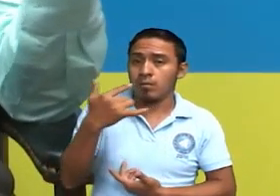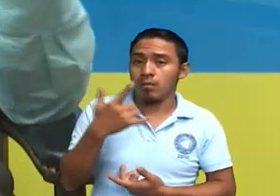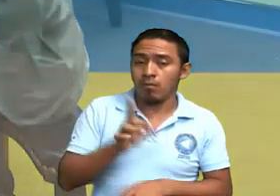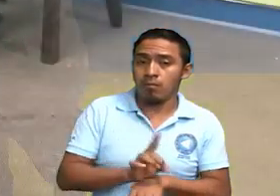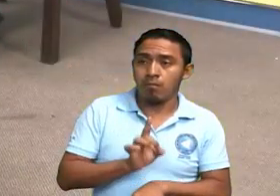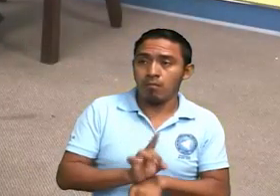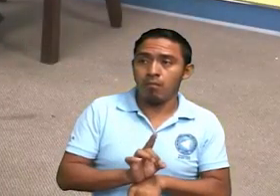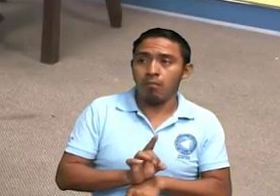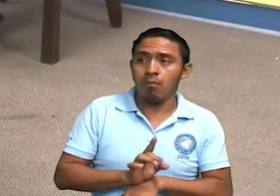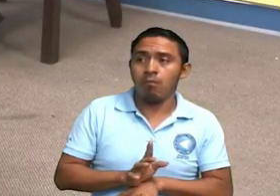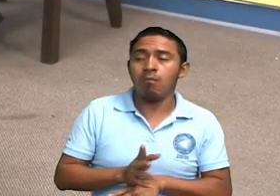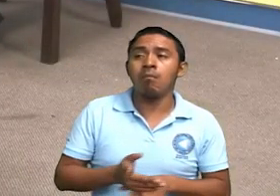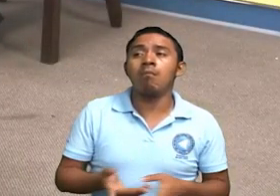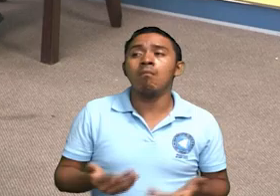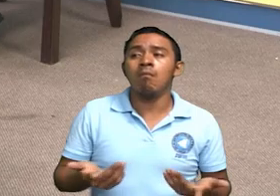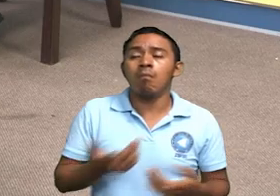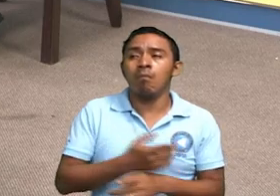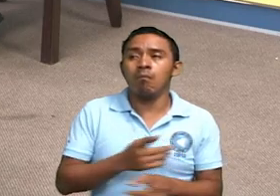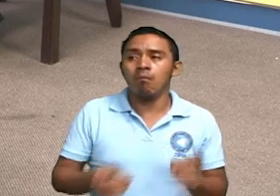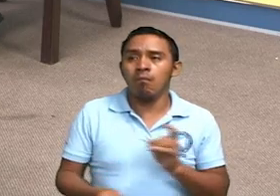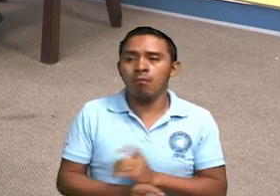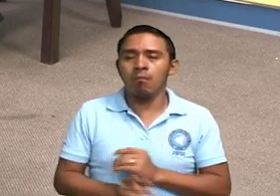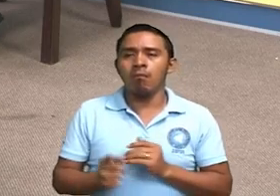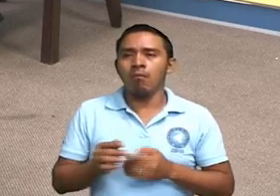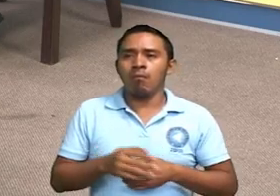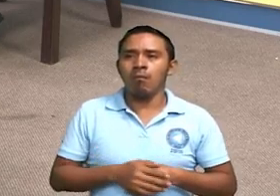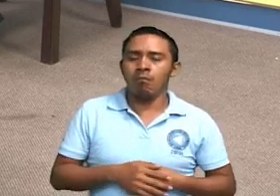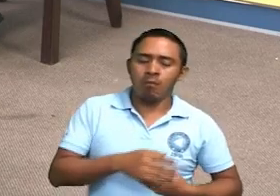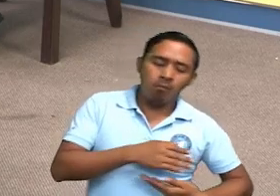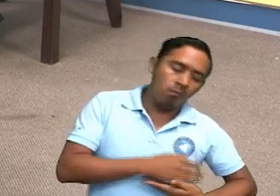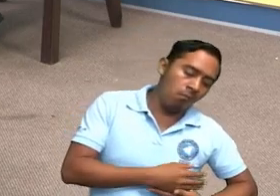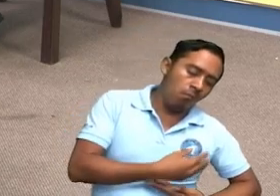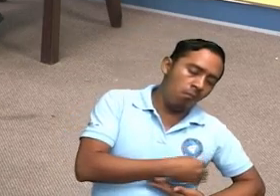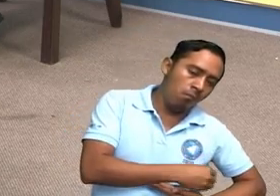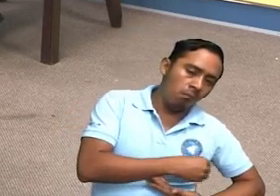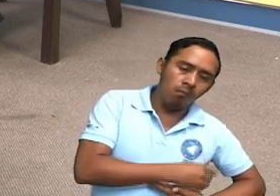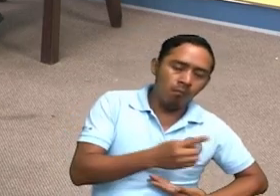¿verdad? Sí, hay que levantarse. A veces por pereza, doctor.